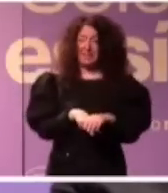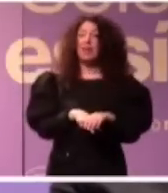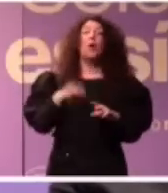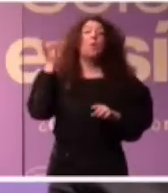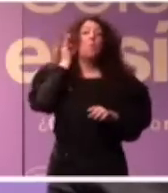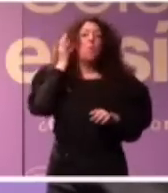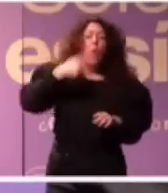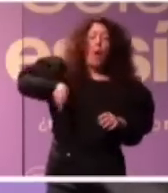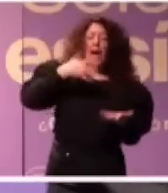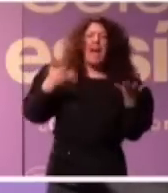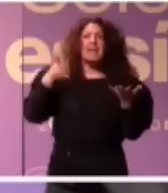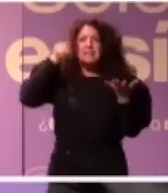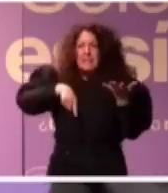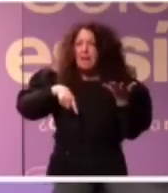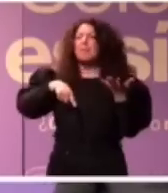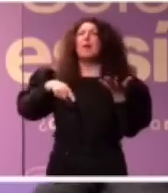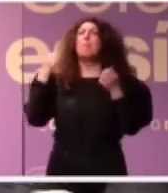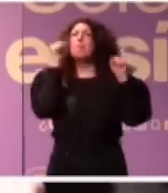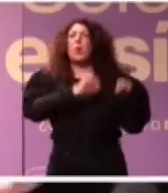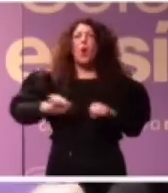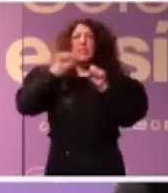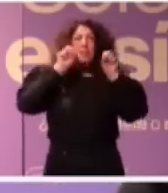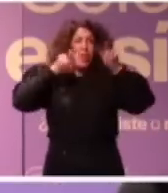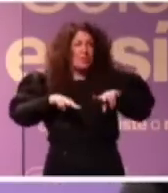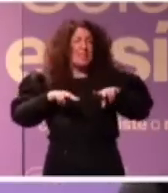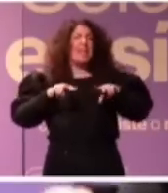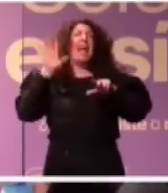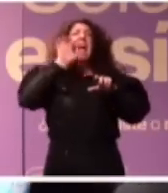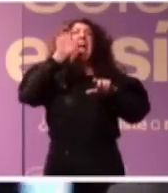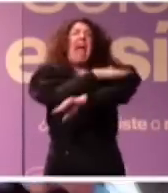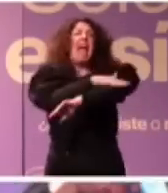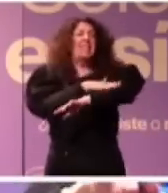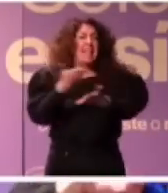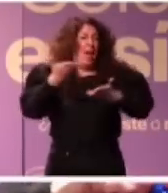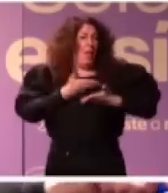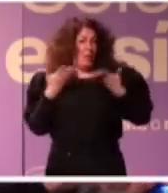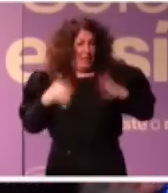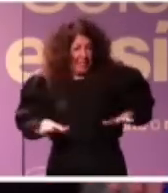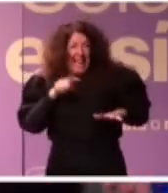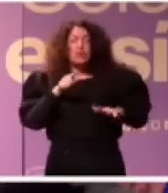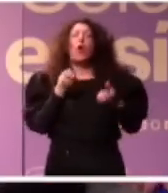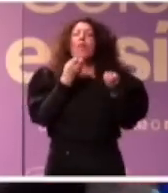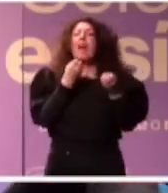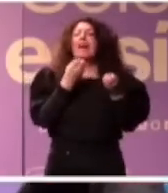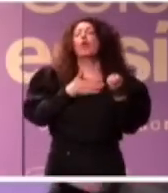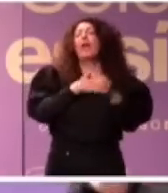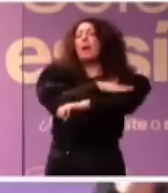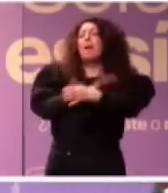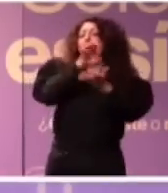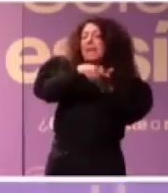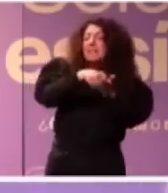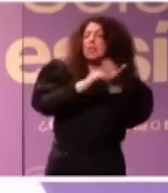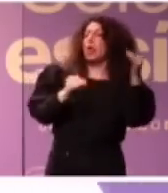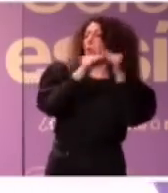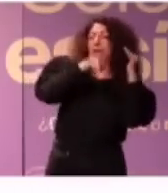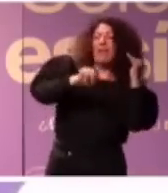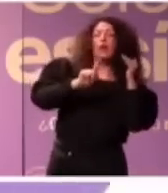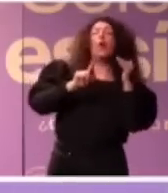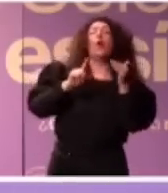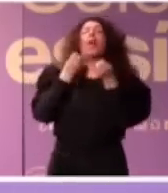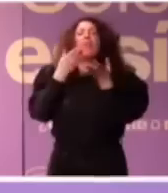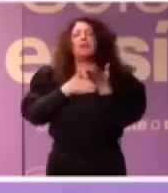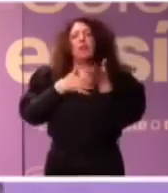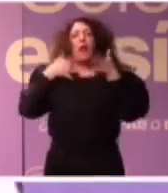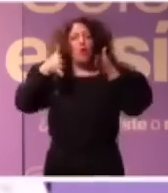que se quedaron también sin la adecuada protección del Estado. Y estos no son datos del Ministerio de Igualdad, son datos del Consejo General del Poder Judicial.